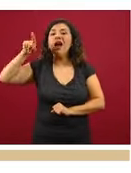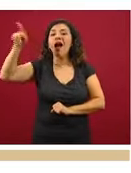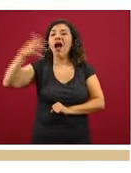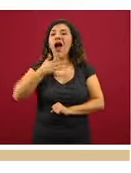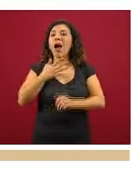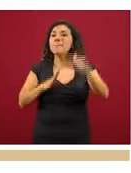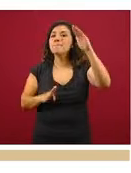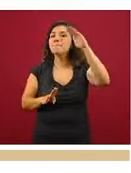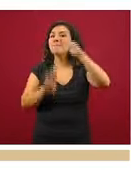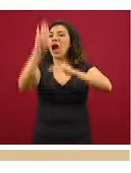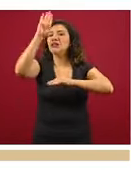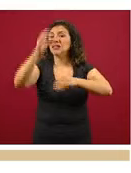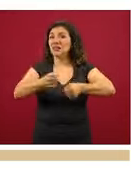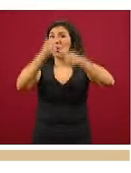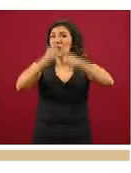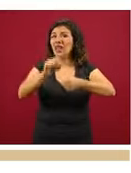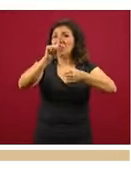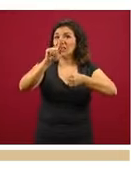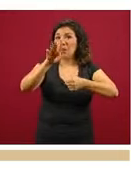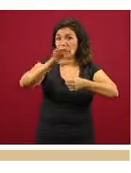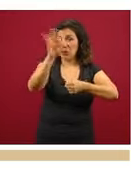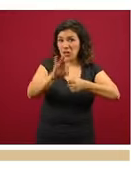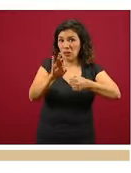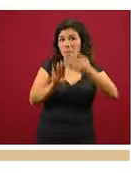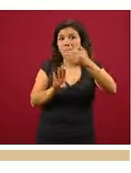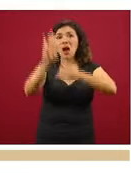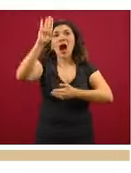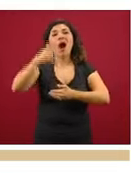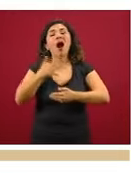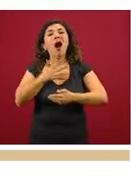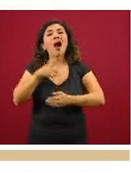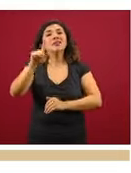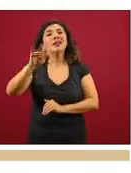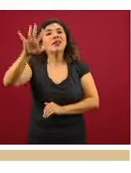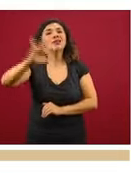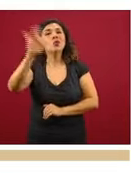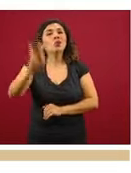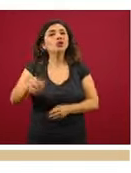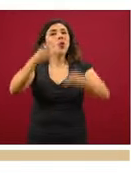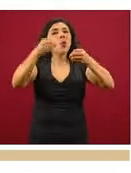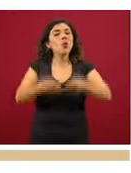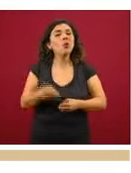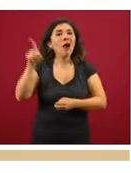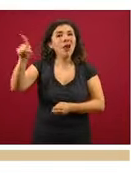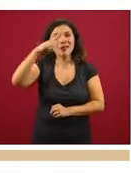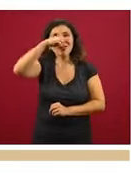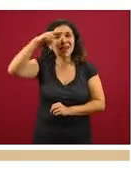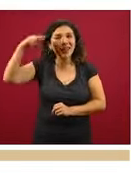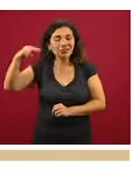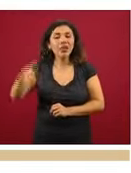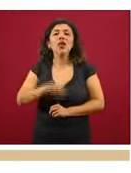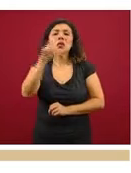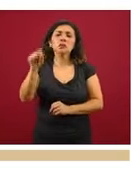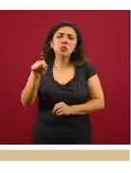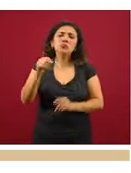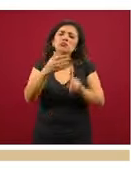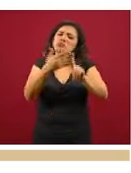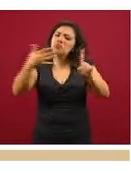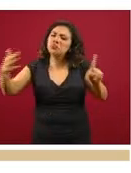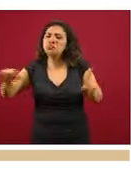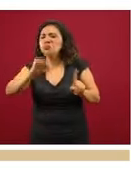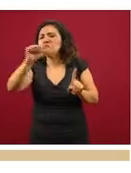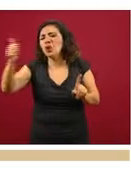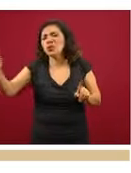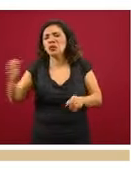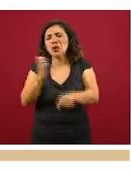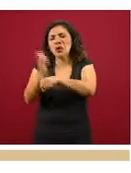estaría rebasando ese nivel de seguridad del 70%, se encuentra de hecho con una ocupación del 75%. Después, todas las demás tendrían al